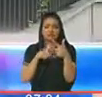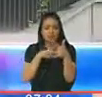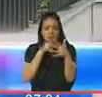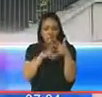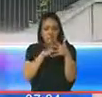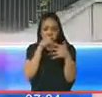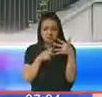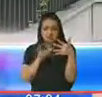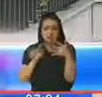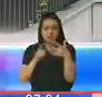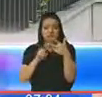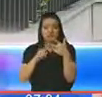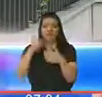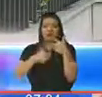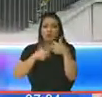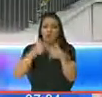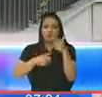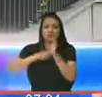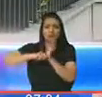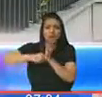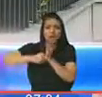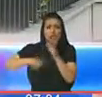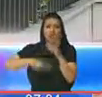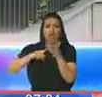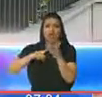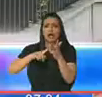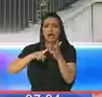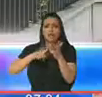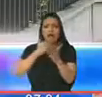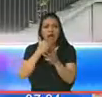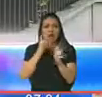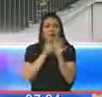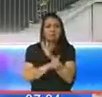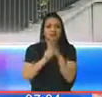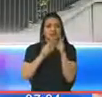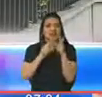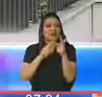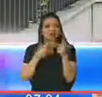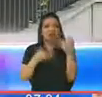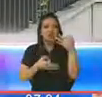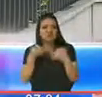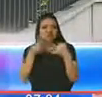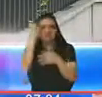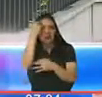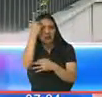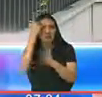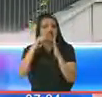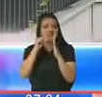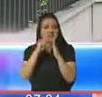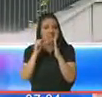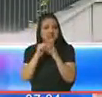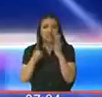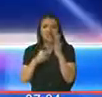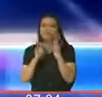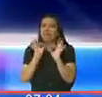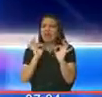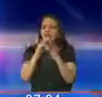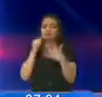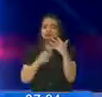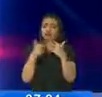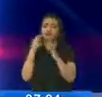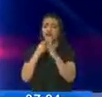no tener problemas en contraloría, no tener glosas, no tener deudas con el servicio de rentas internas. Ellos